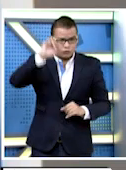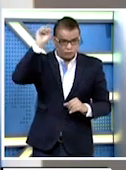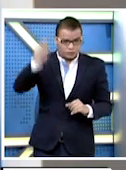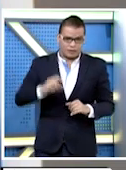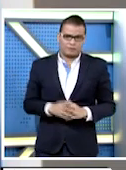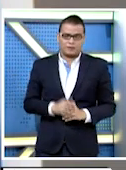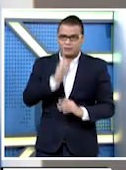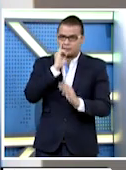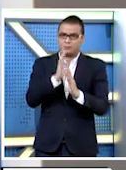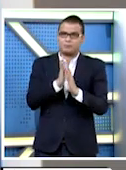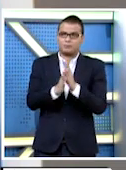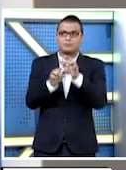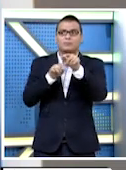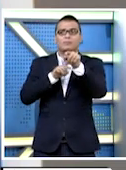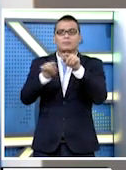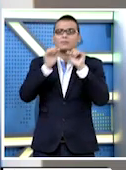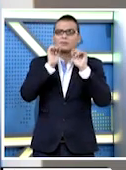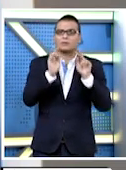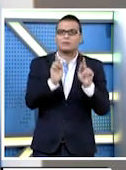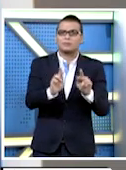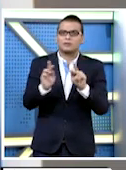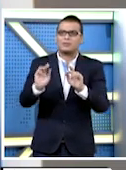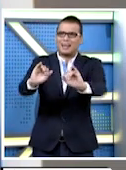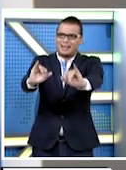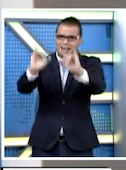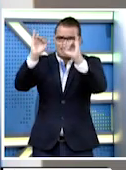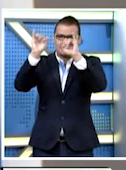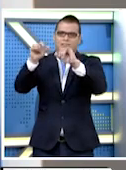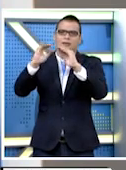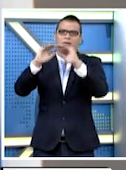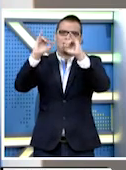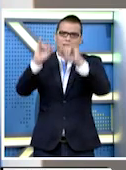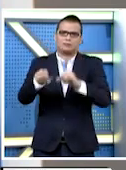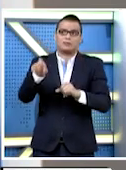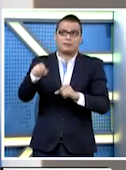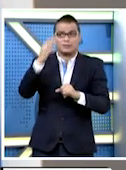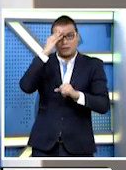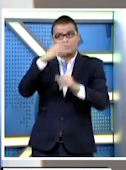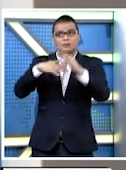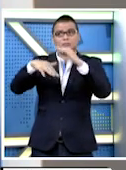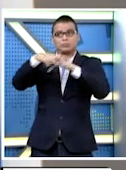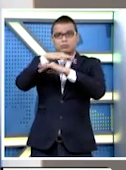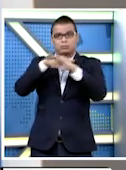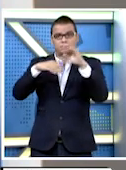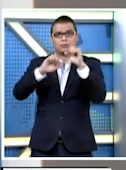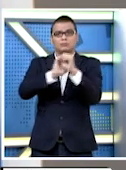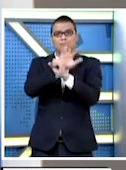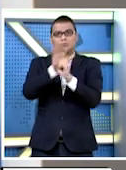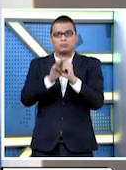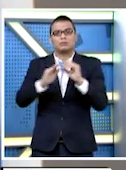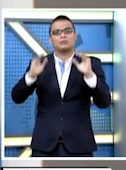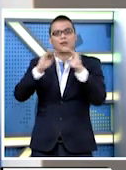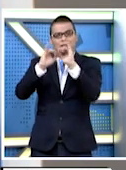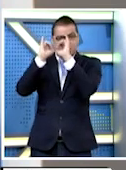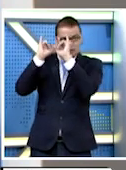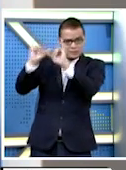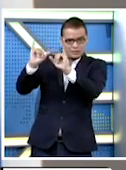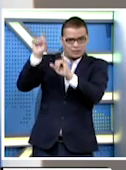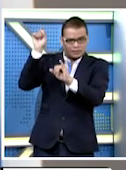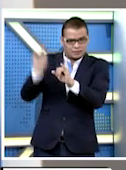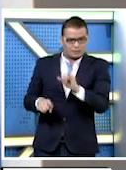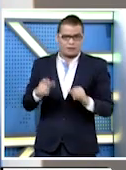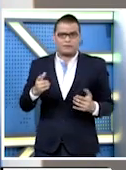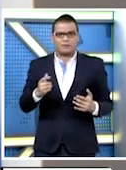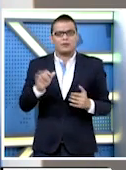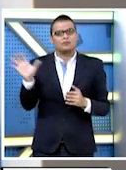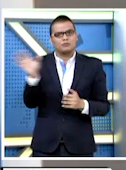decir a los ciudadanos de esos barrios que allí tenemos una circulación del virus y hay que prolongar el aislamiento, hay que